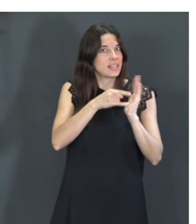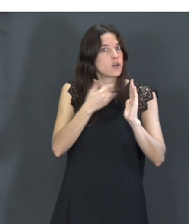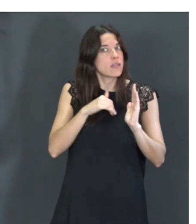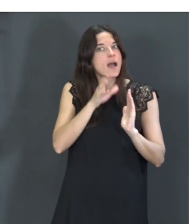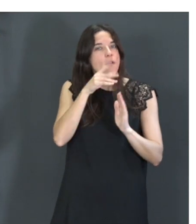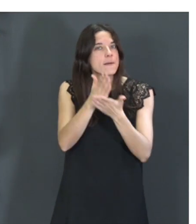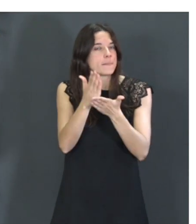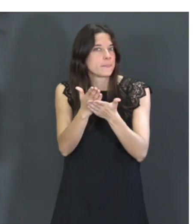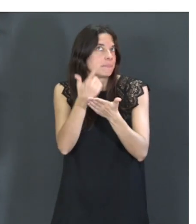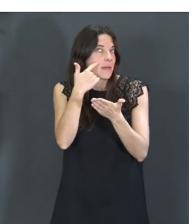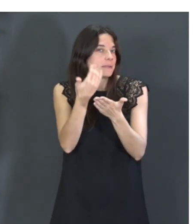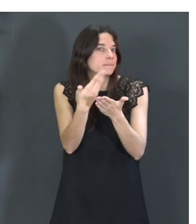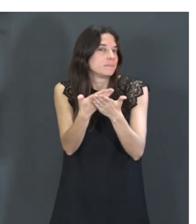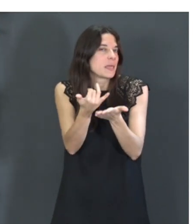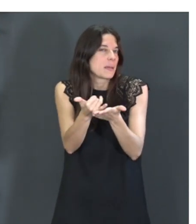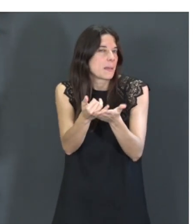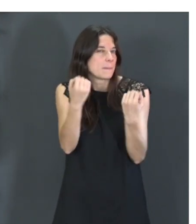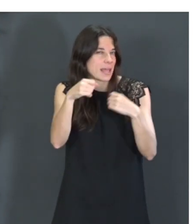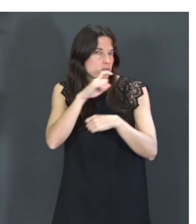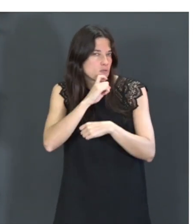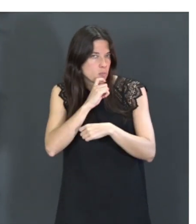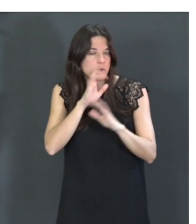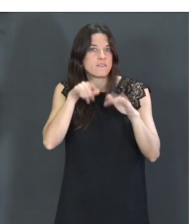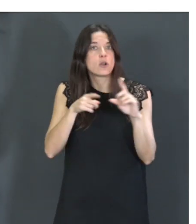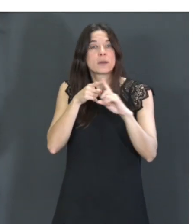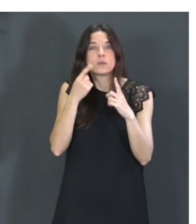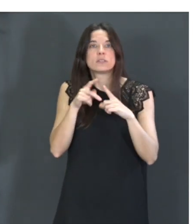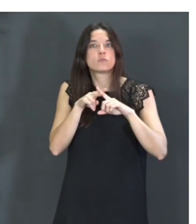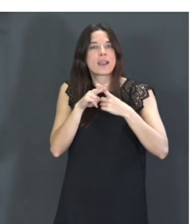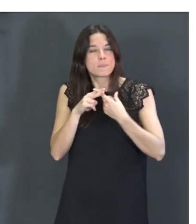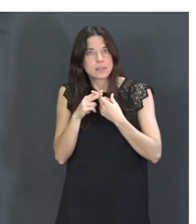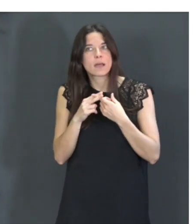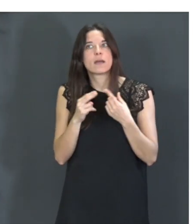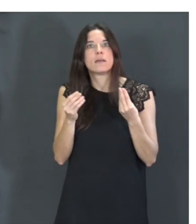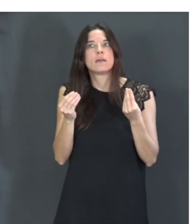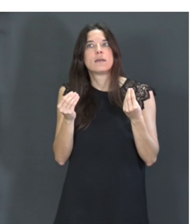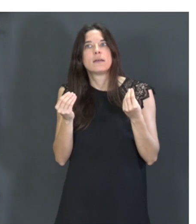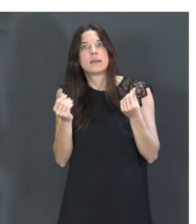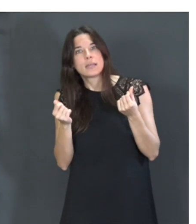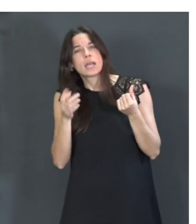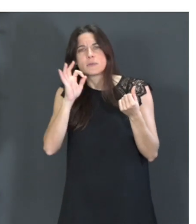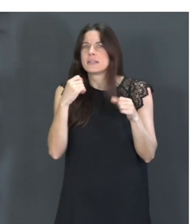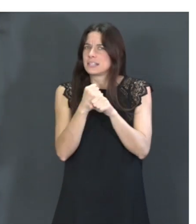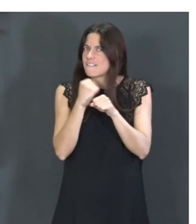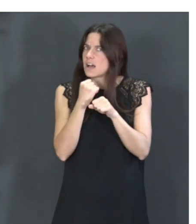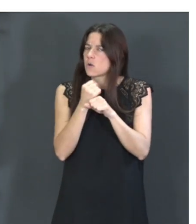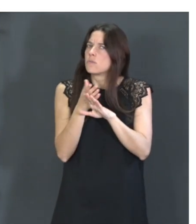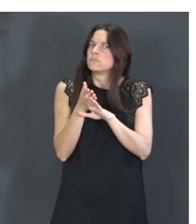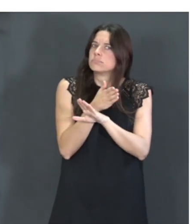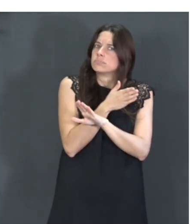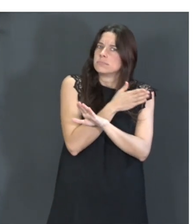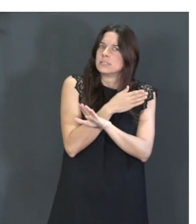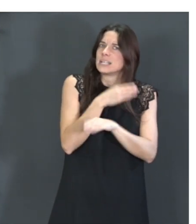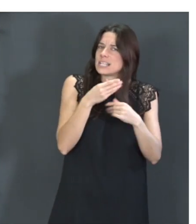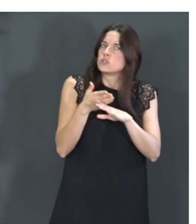lo que esperamos sobre todo es pues que al final sea una herramienta, pues que lo que decías tú, ¿no?, que a pesar de todo el trabajo que se ha